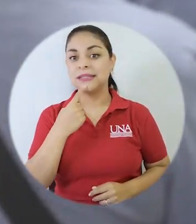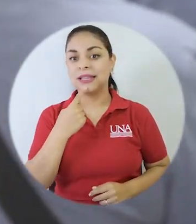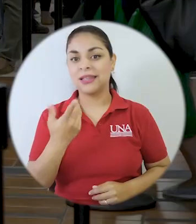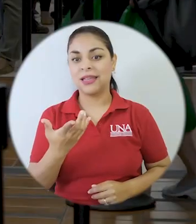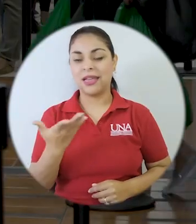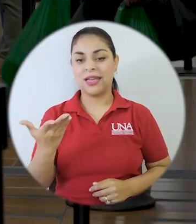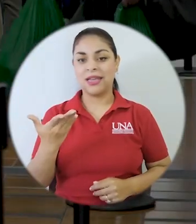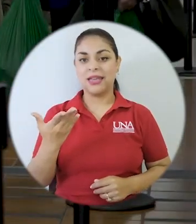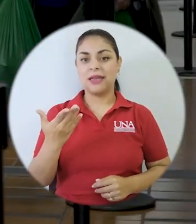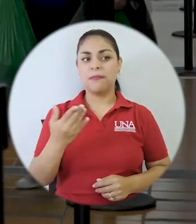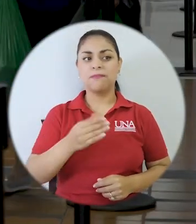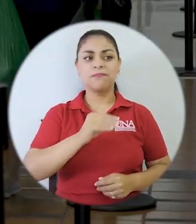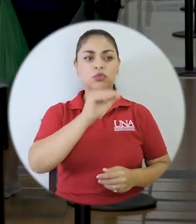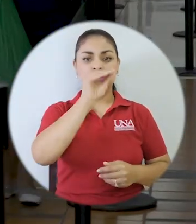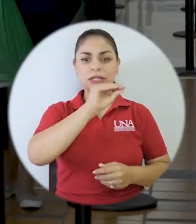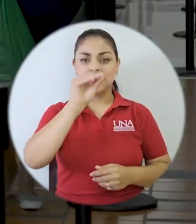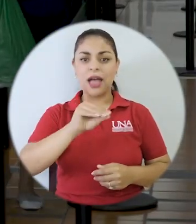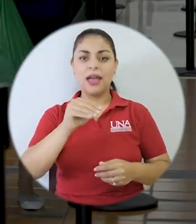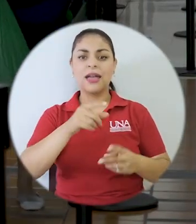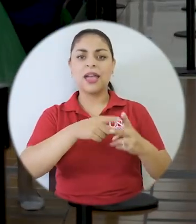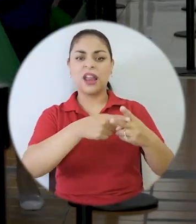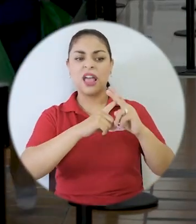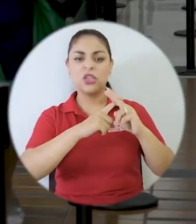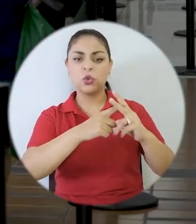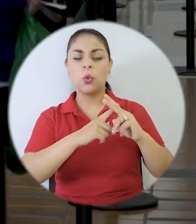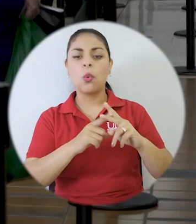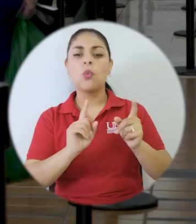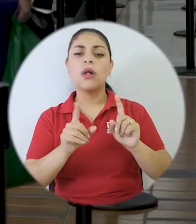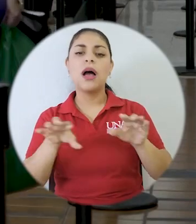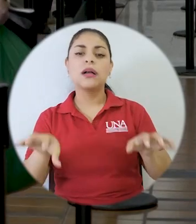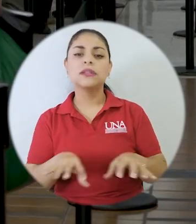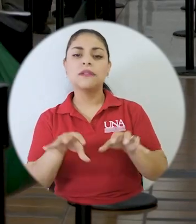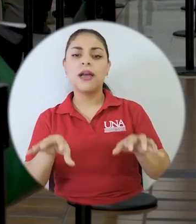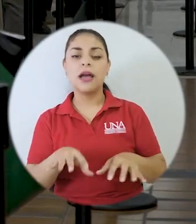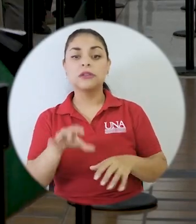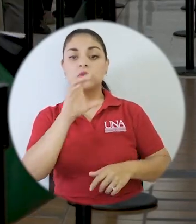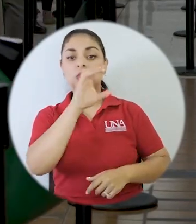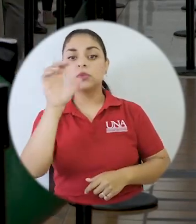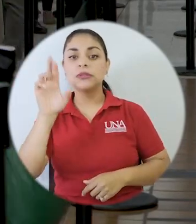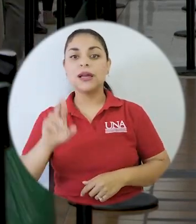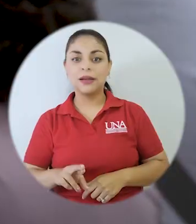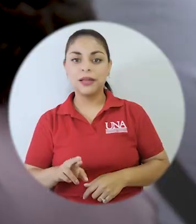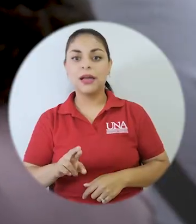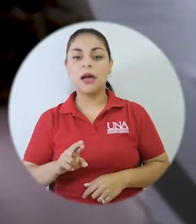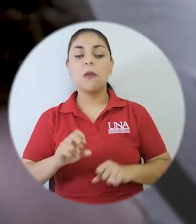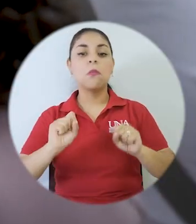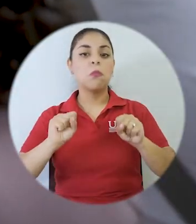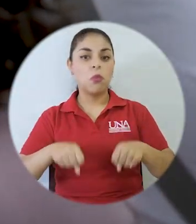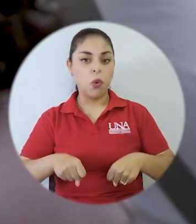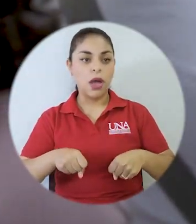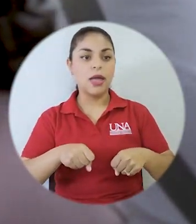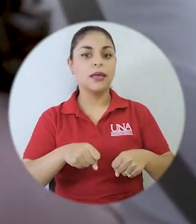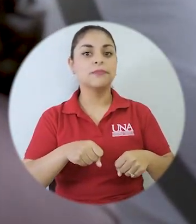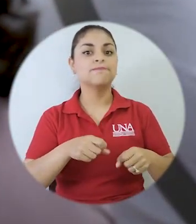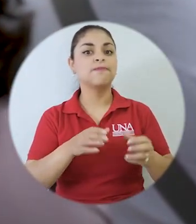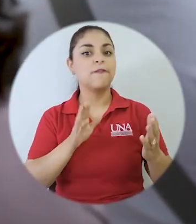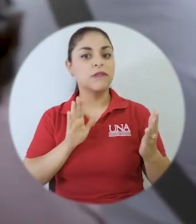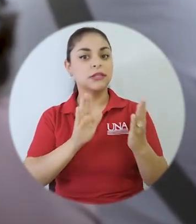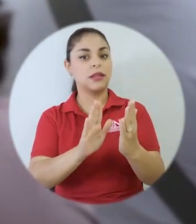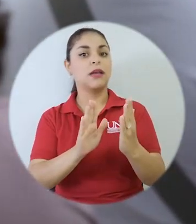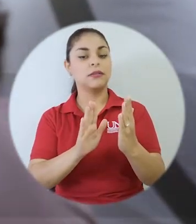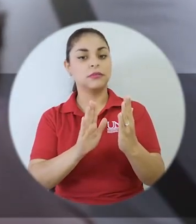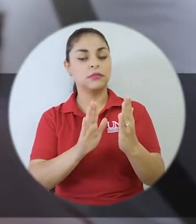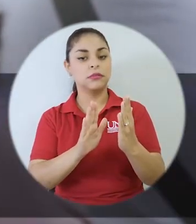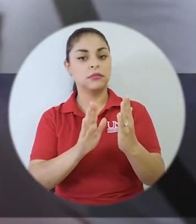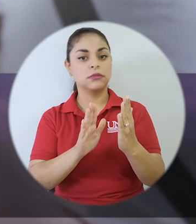como dijo usted, muy bien dicho, las líneas de crédito, en qué actividades, cuáles son las actividades en las cuales Costa Rica puede